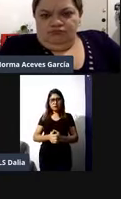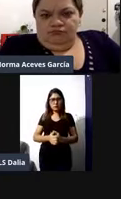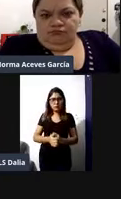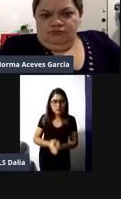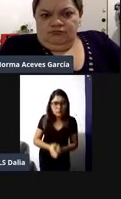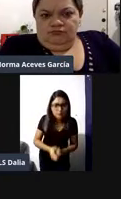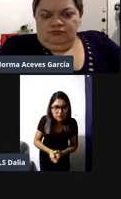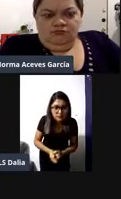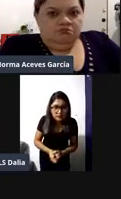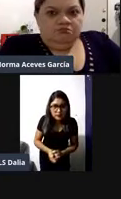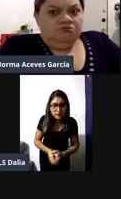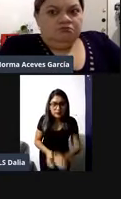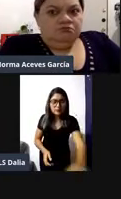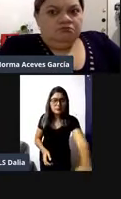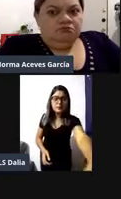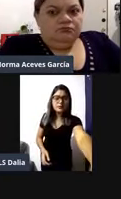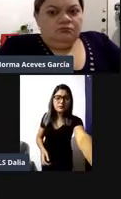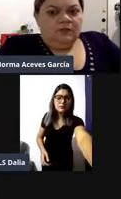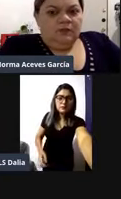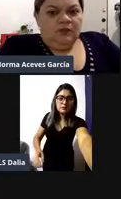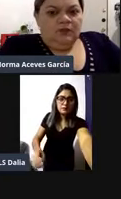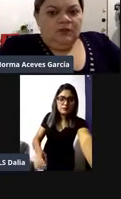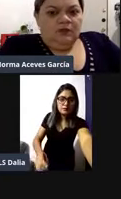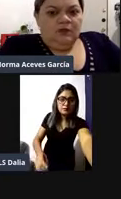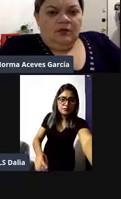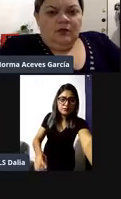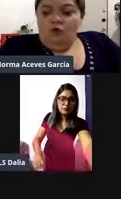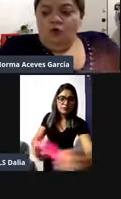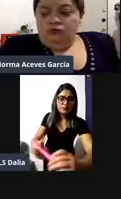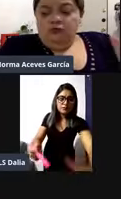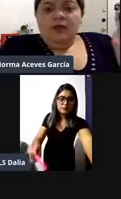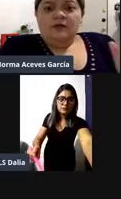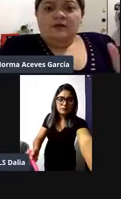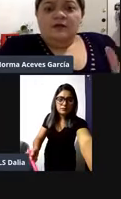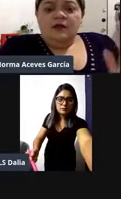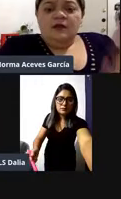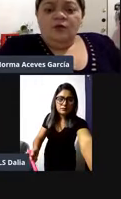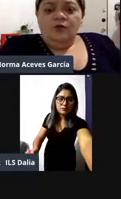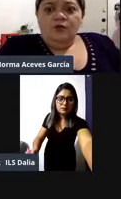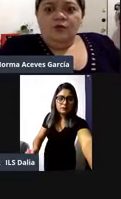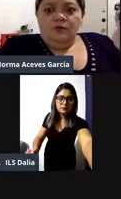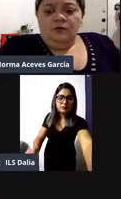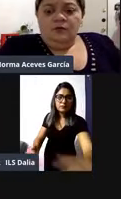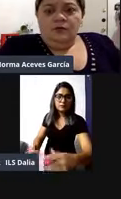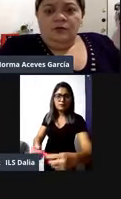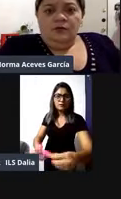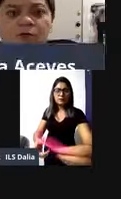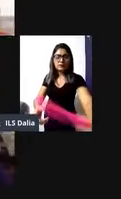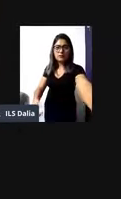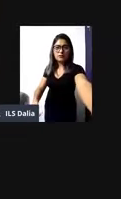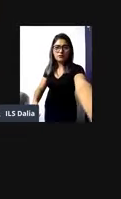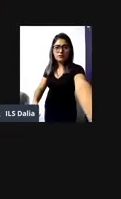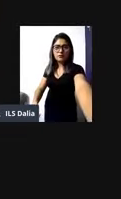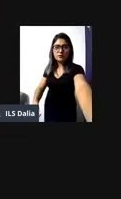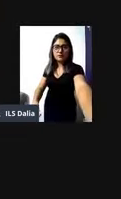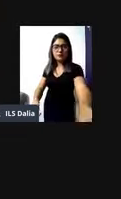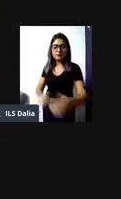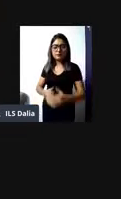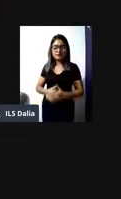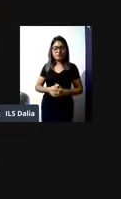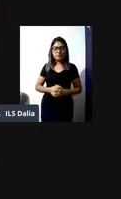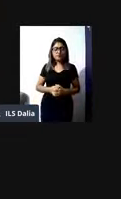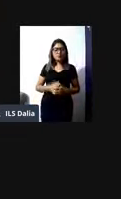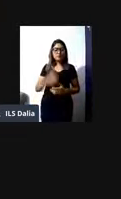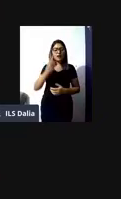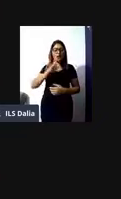tiene usted alguna aplicación, ¿no? No, nada más está. Perfecto. A ver, déjame